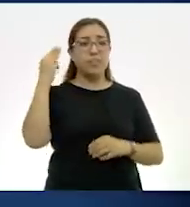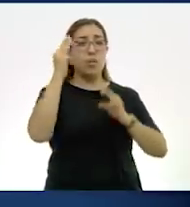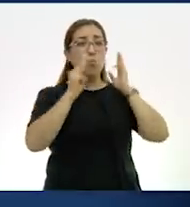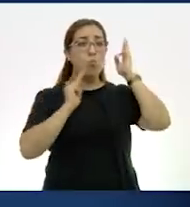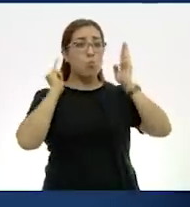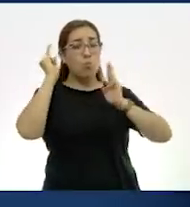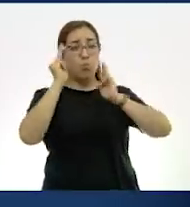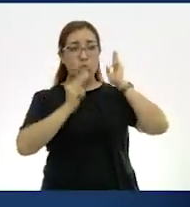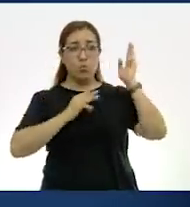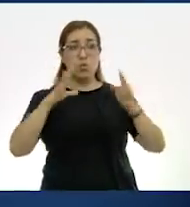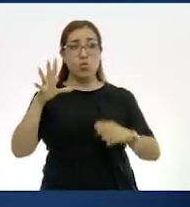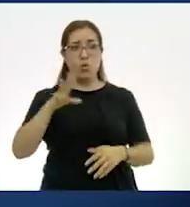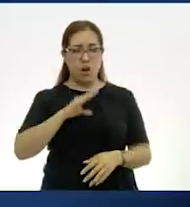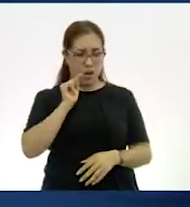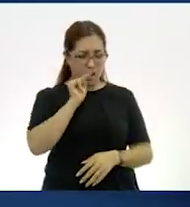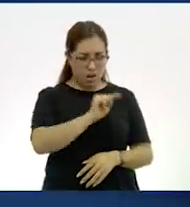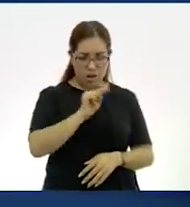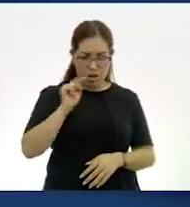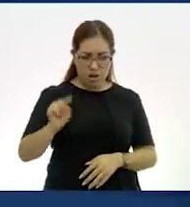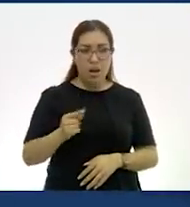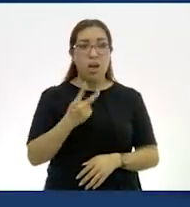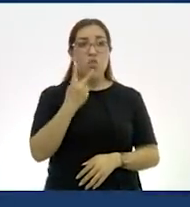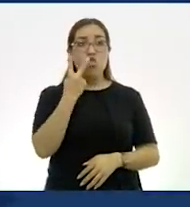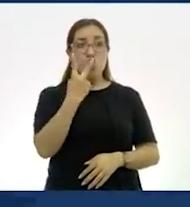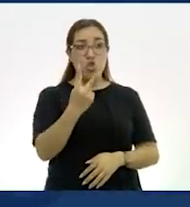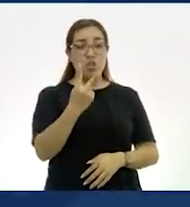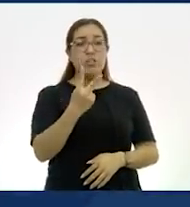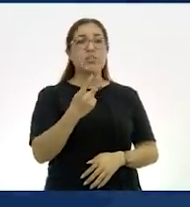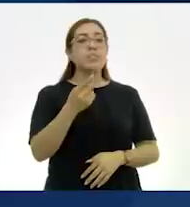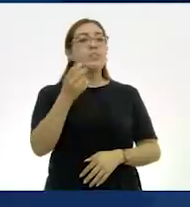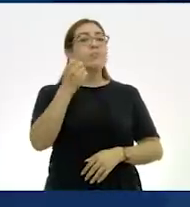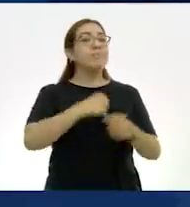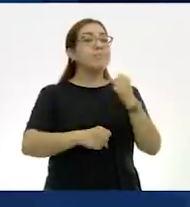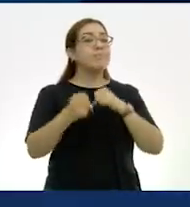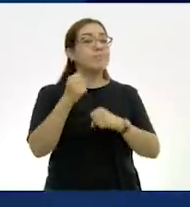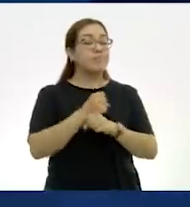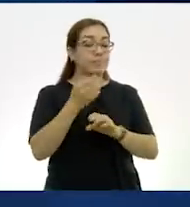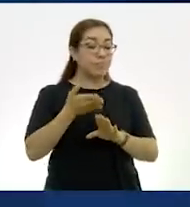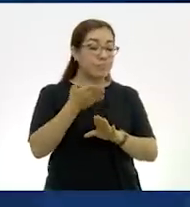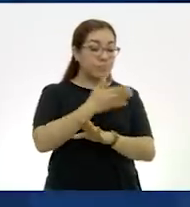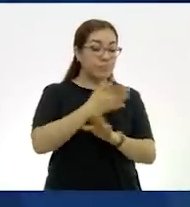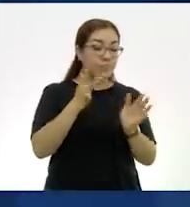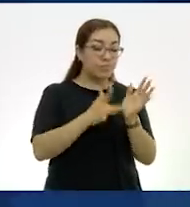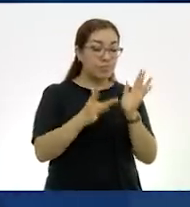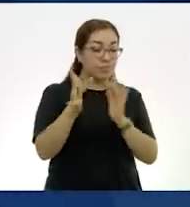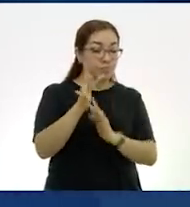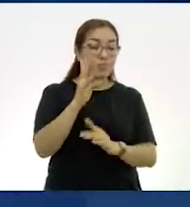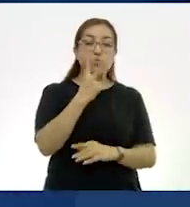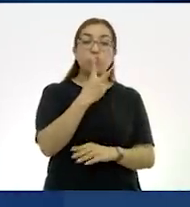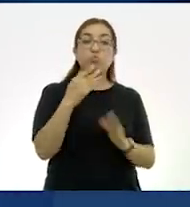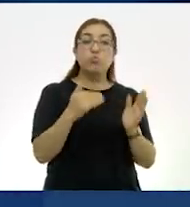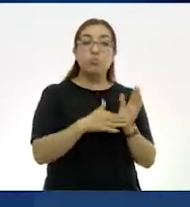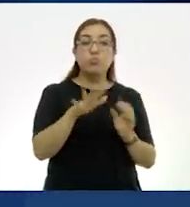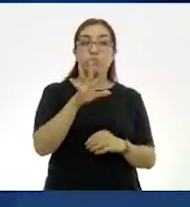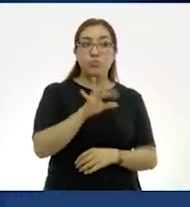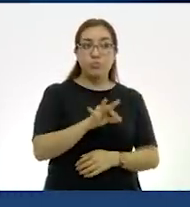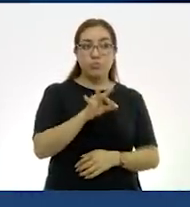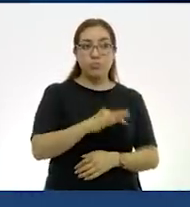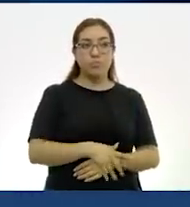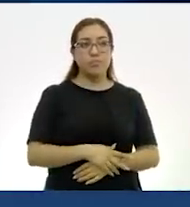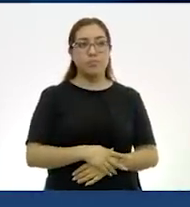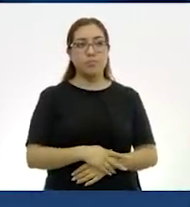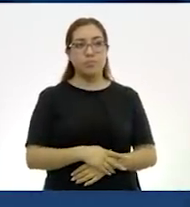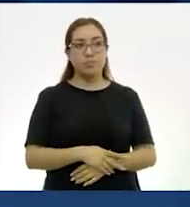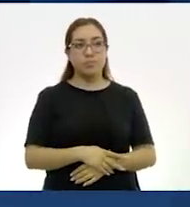Culturas, se identificaron 2 de ellas, elaboradas en el año 2040 a.C. en lengua sumeria. En el proceso